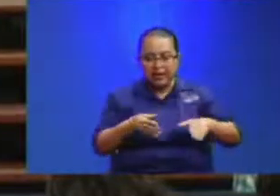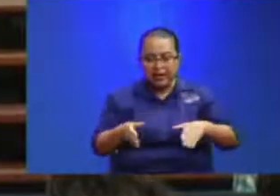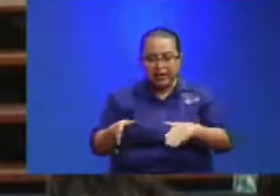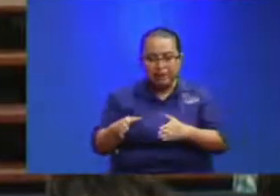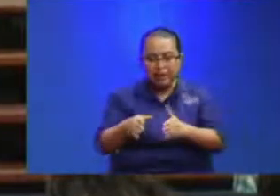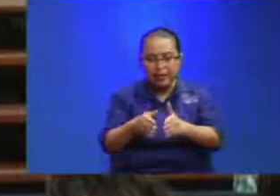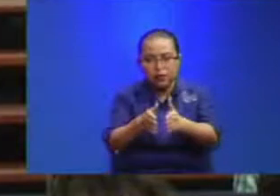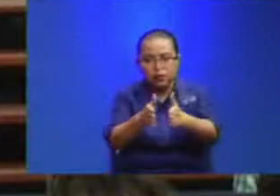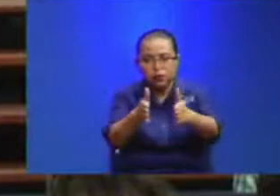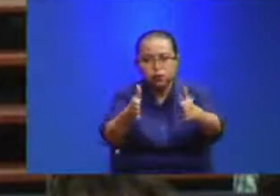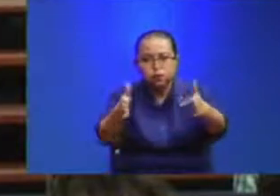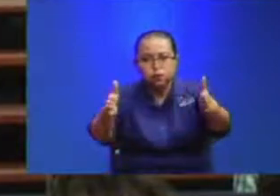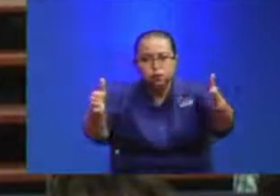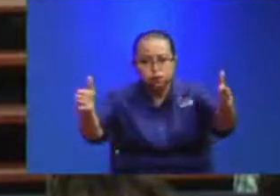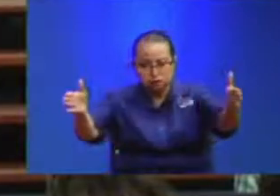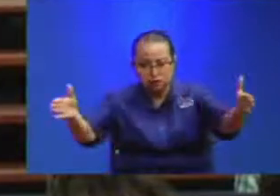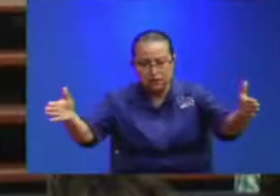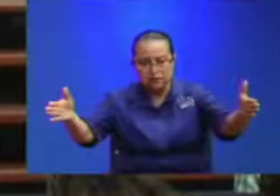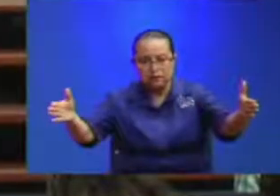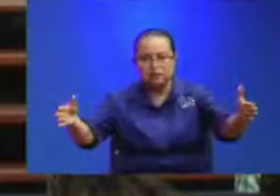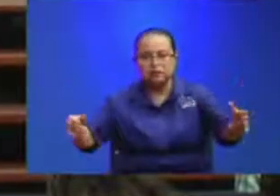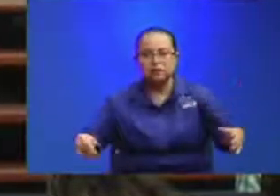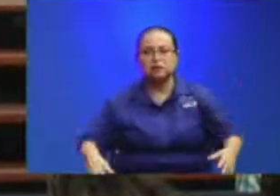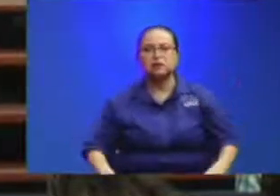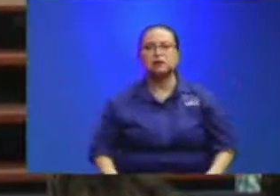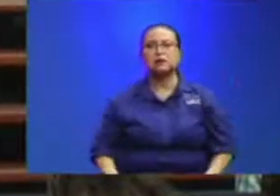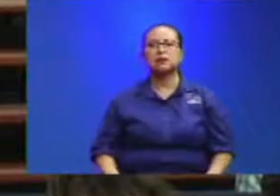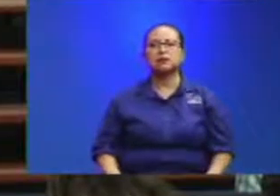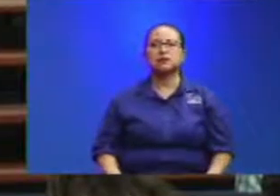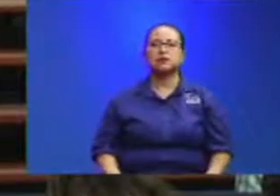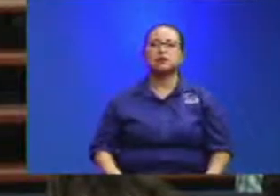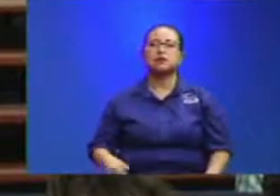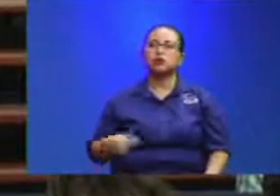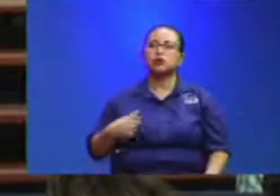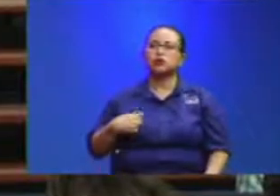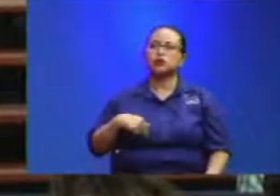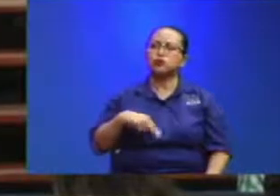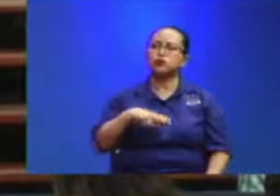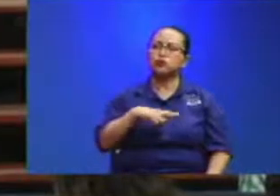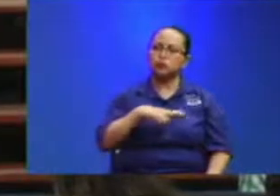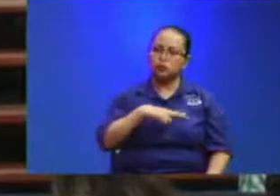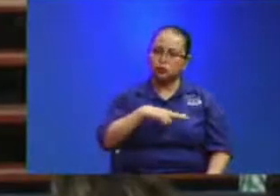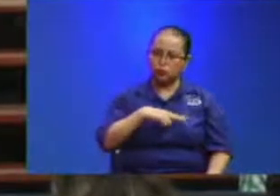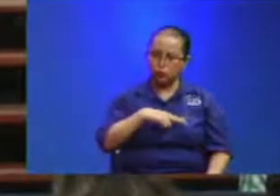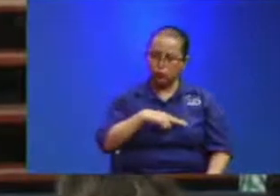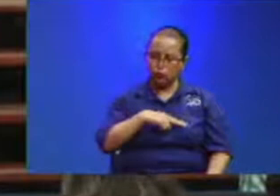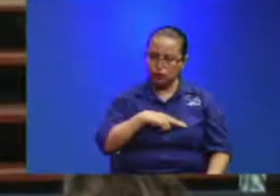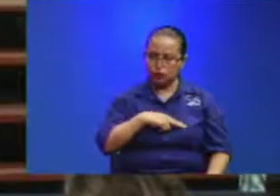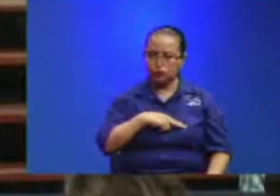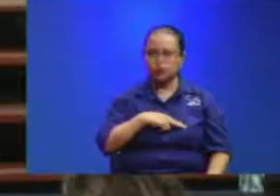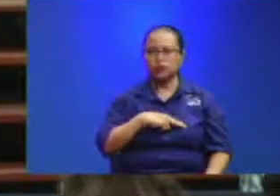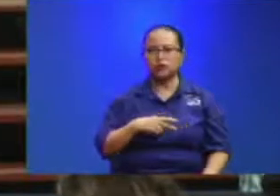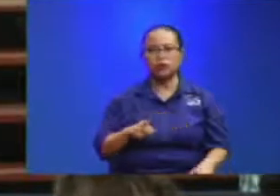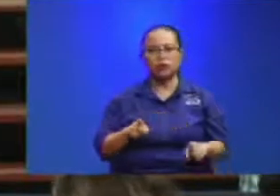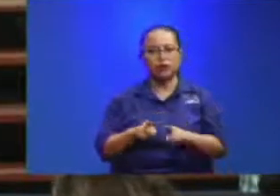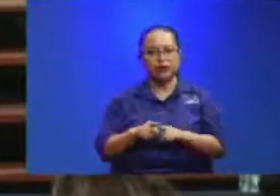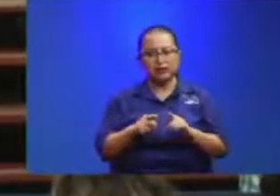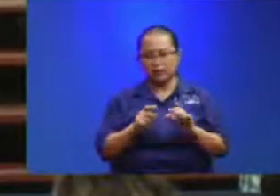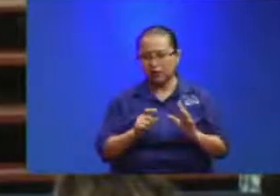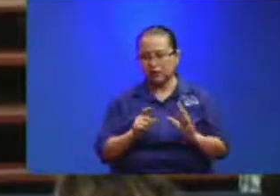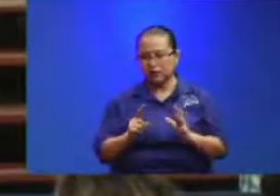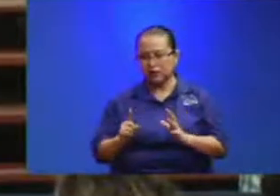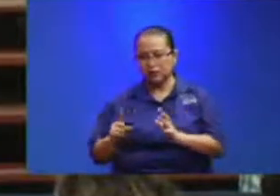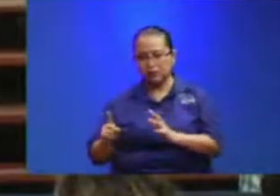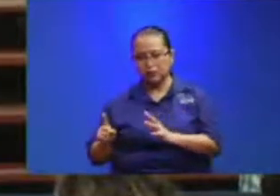en otras palabras no deberíamos de ser como los discípulos cercanos del señor que le